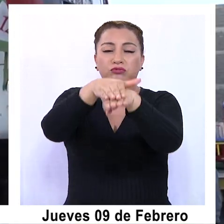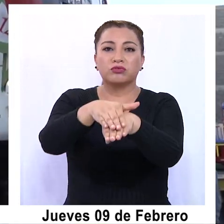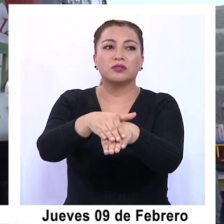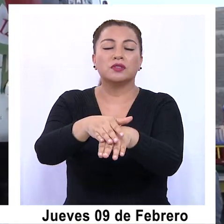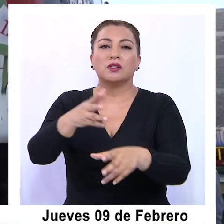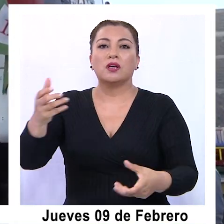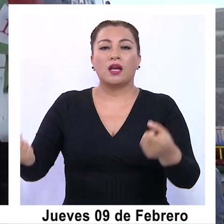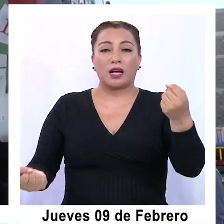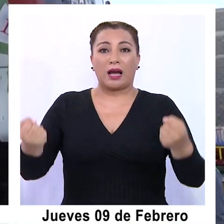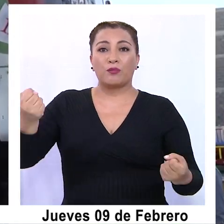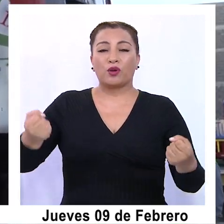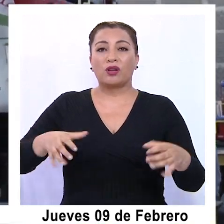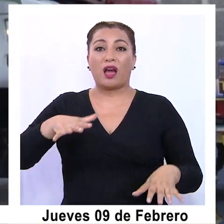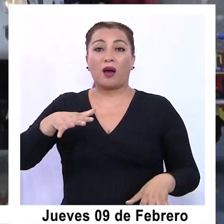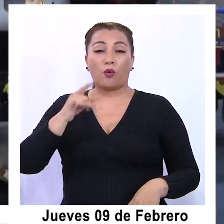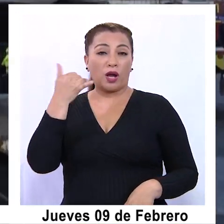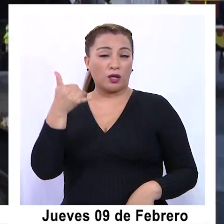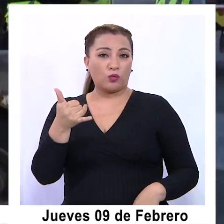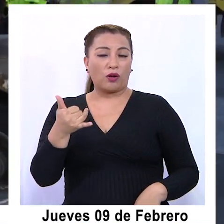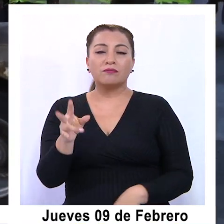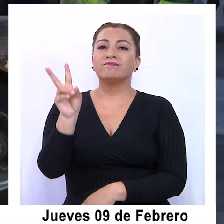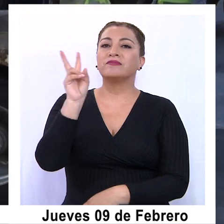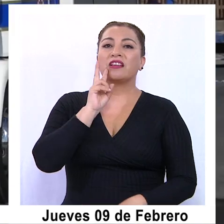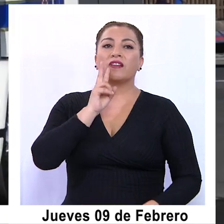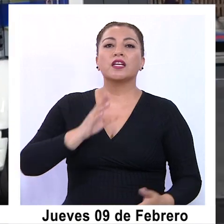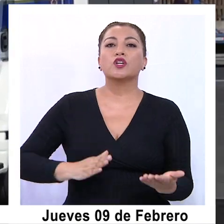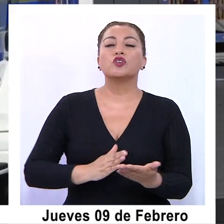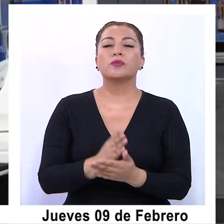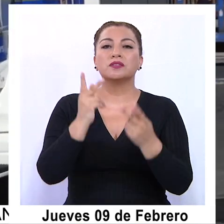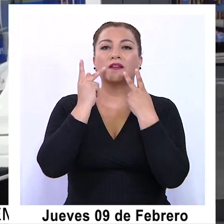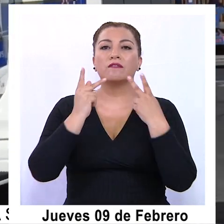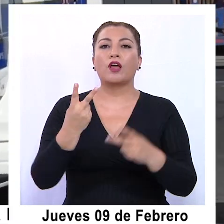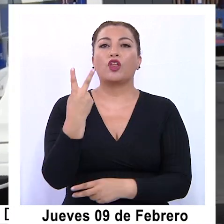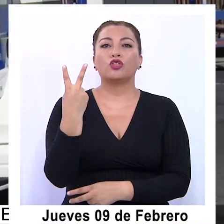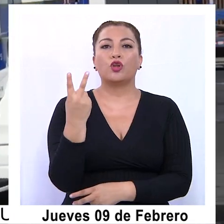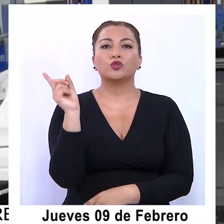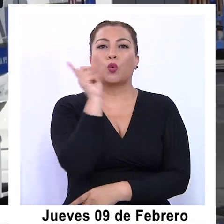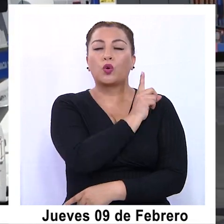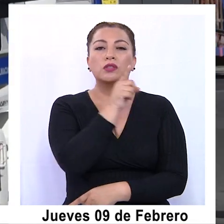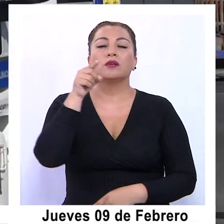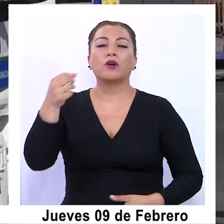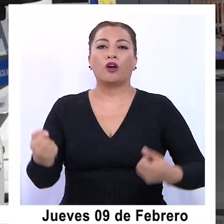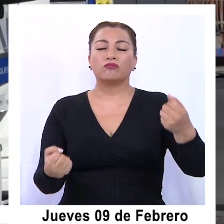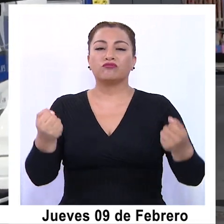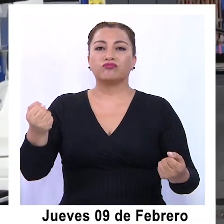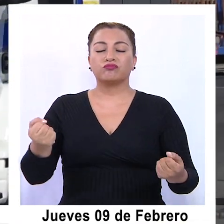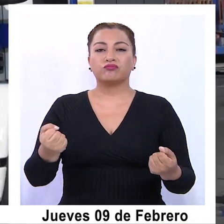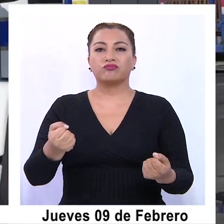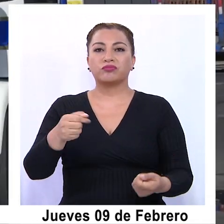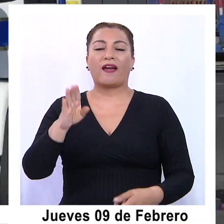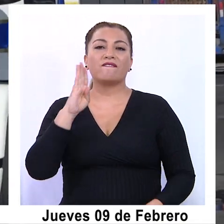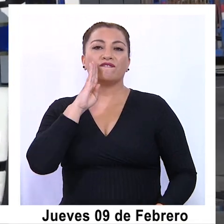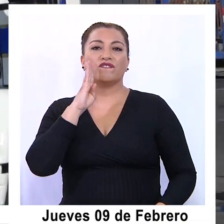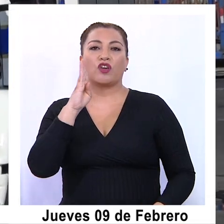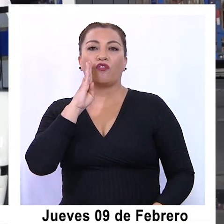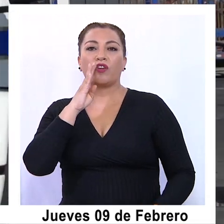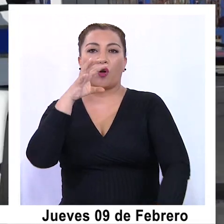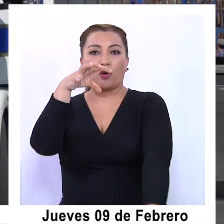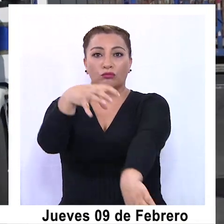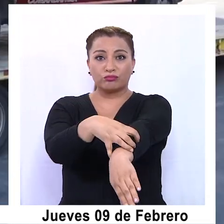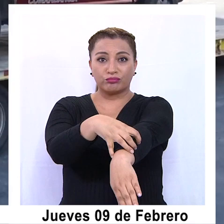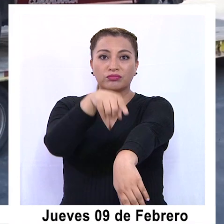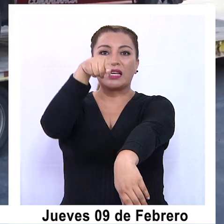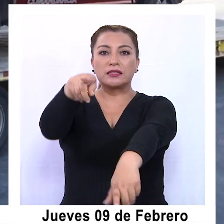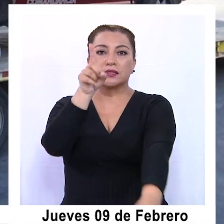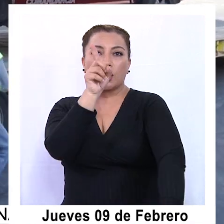aljibe salieron este jueves y el viernes iniciará el viaje los últimos 2 carros bomba con destino a la región del Biobío.